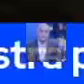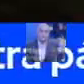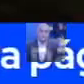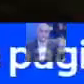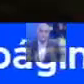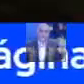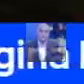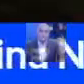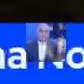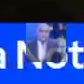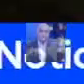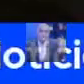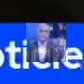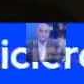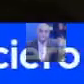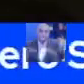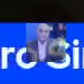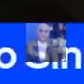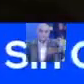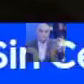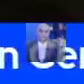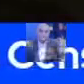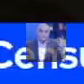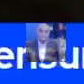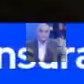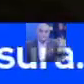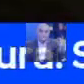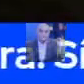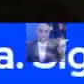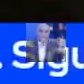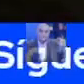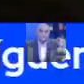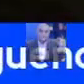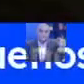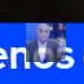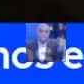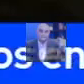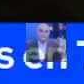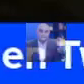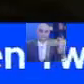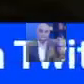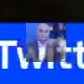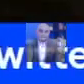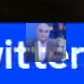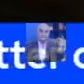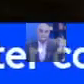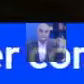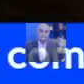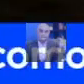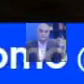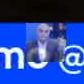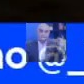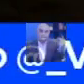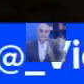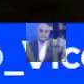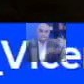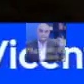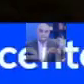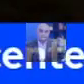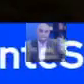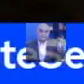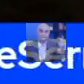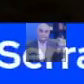de decir. Por ejemplo, dos cosas. Lo que escribe Waldo Matus, lo que escribe Matus,